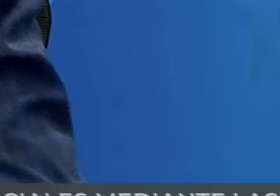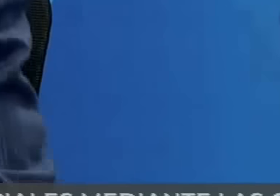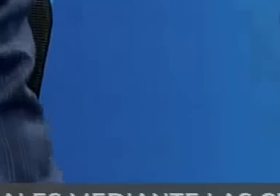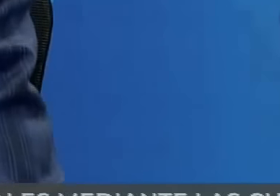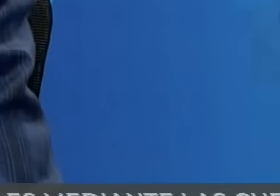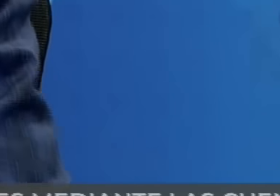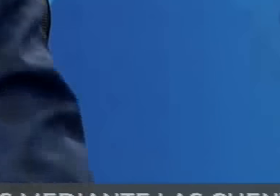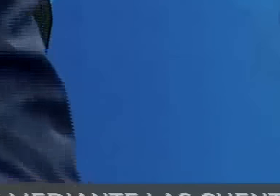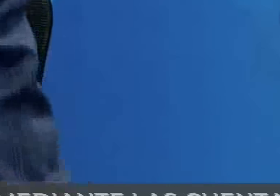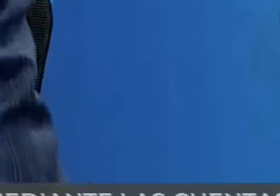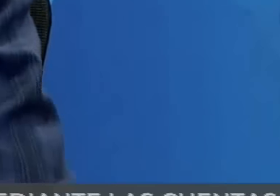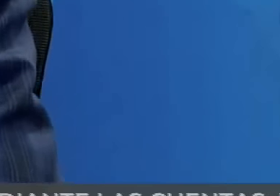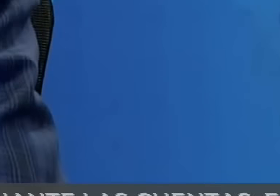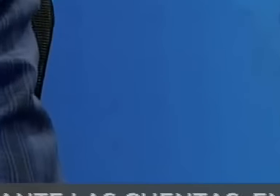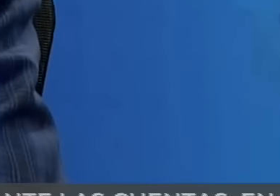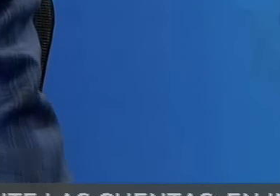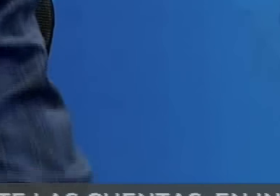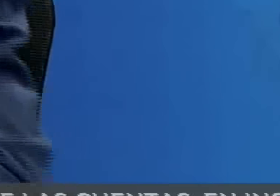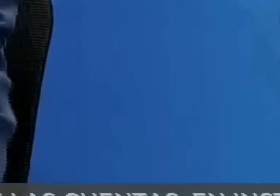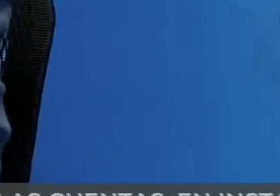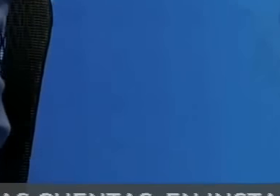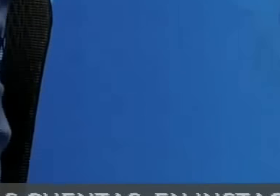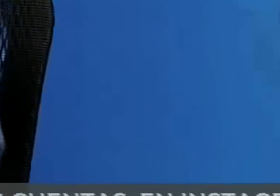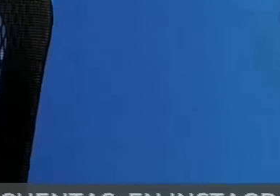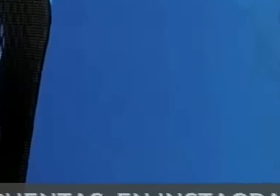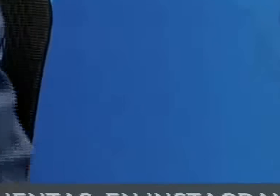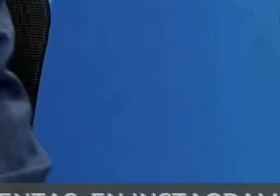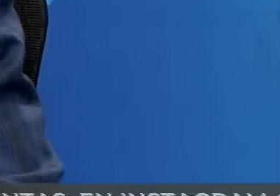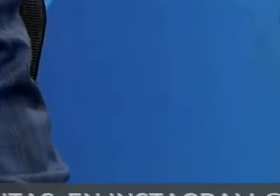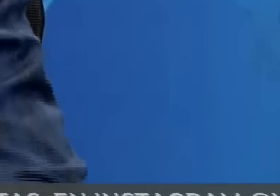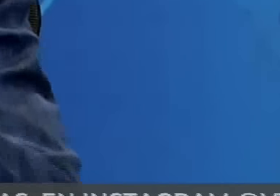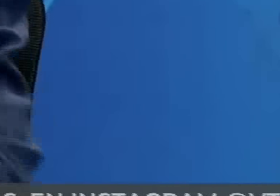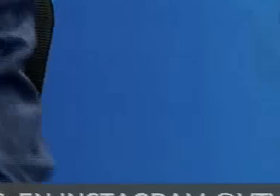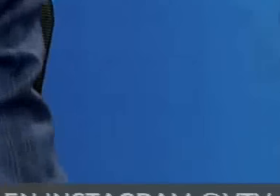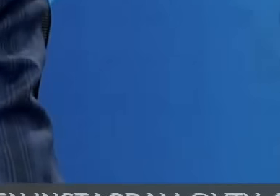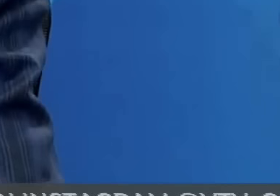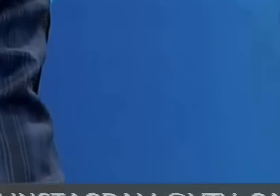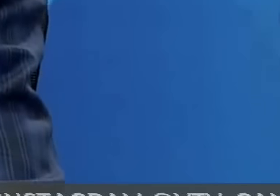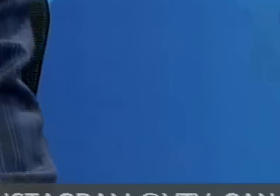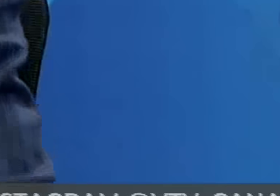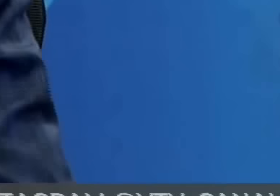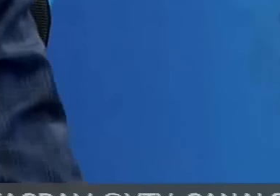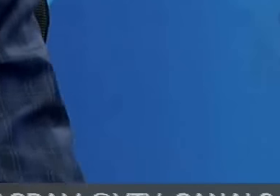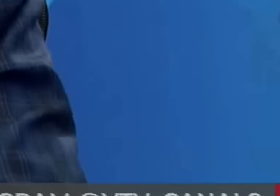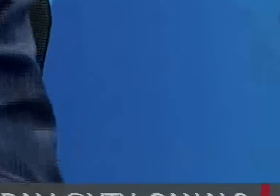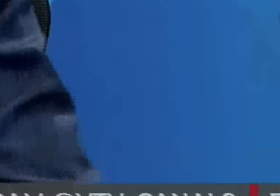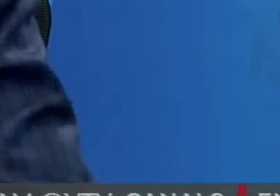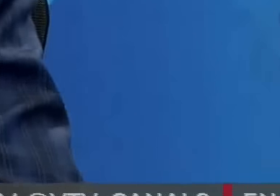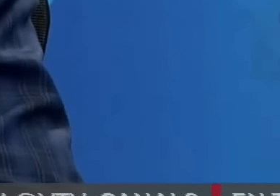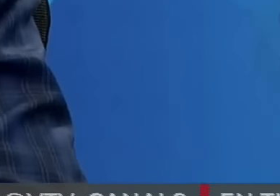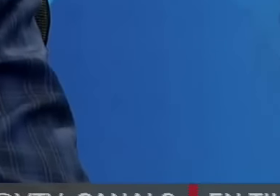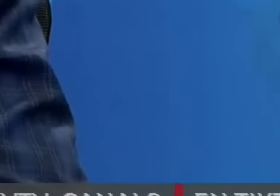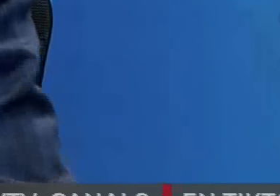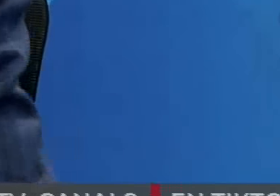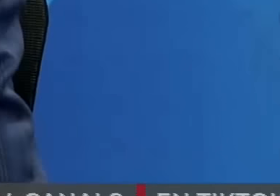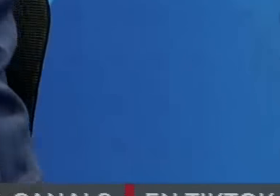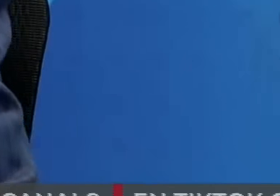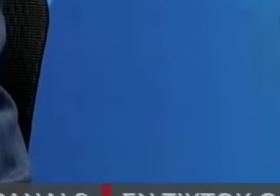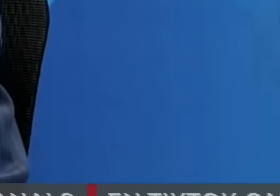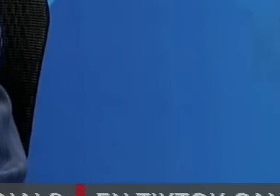públicas, misiones, grandes misiones, movimientos sociales de la juventud, de los abuelos, etcétera, todo de